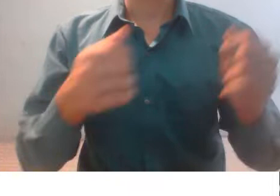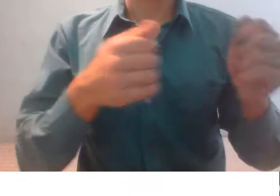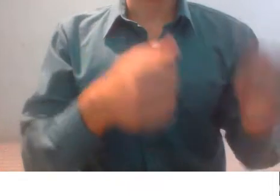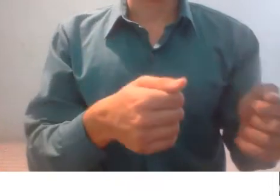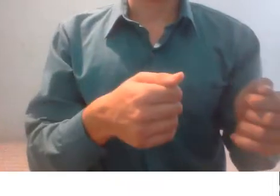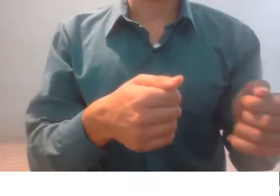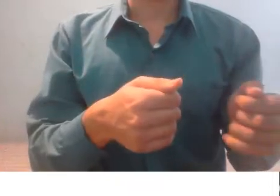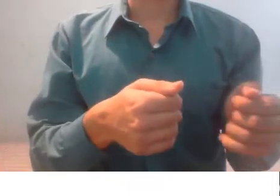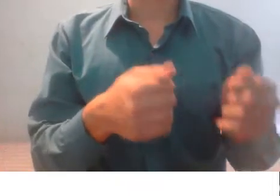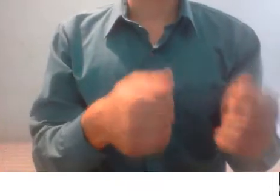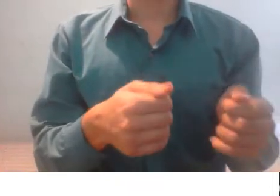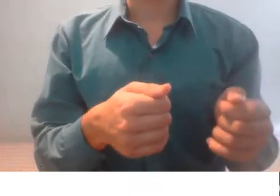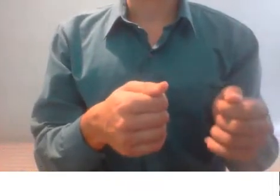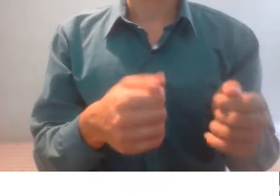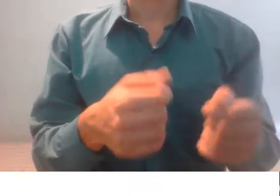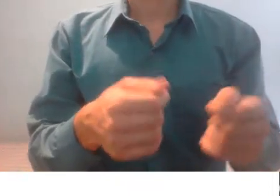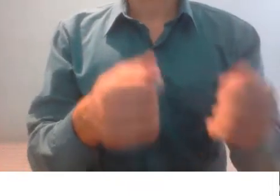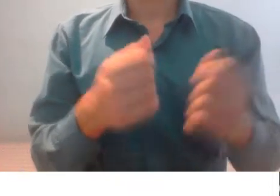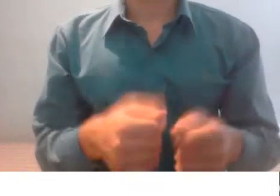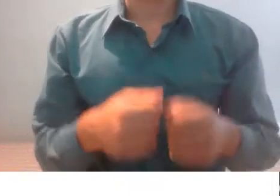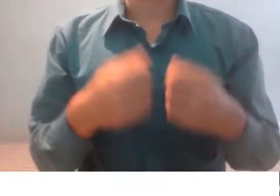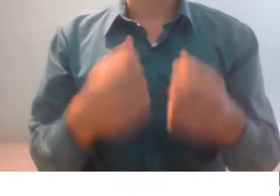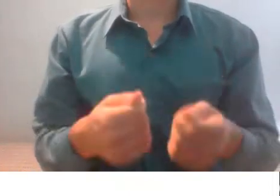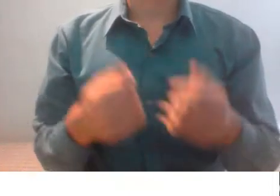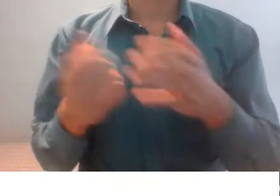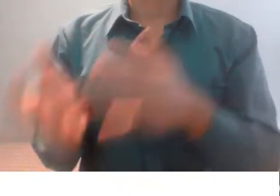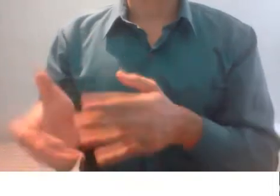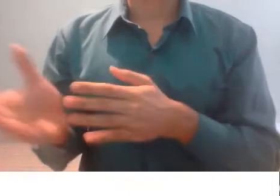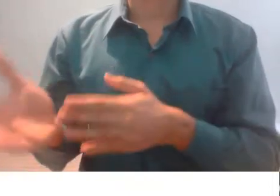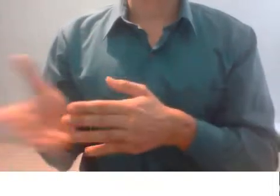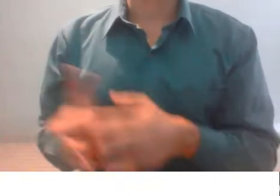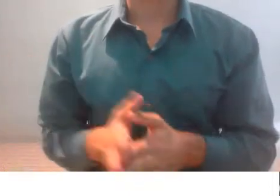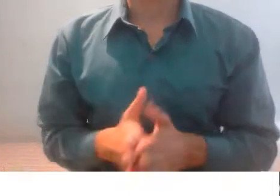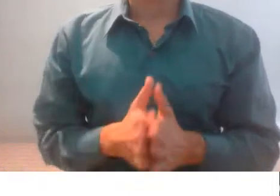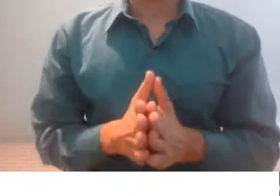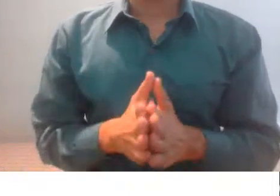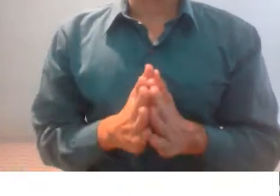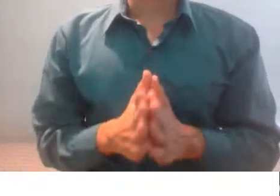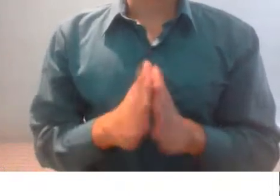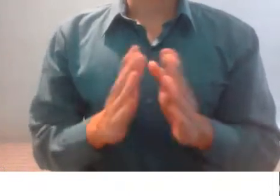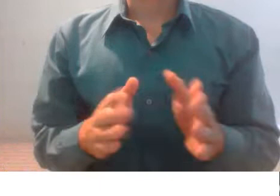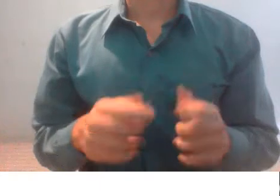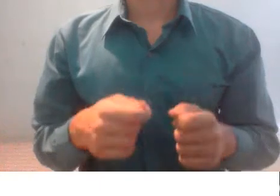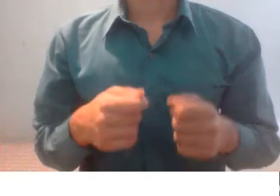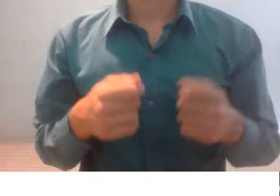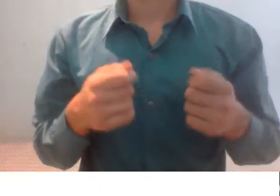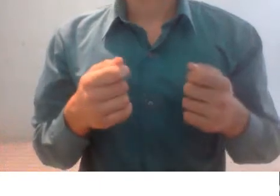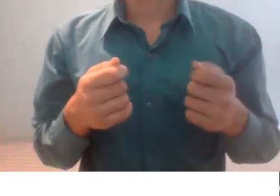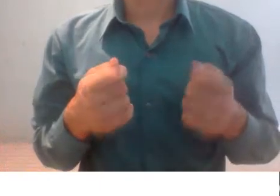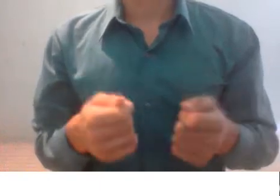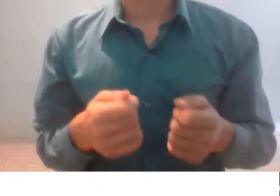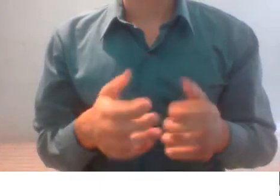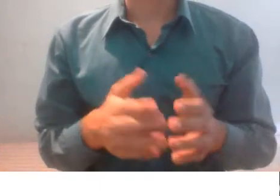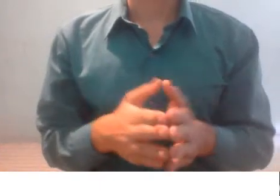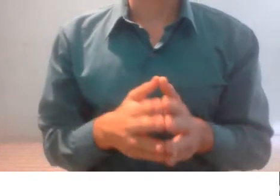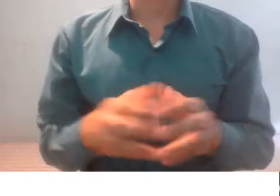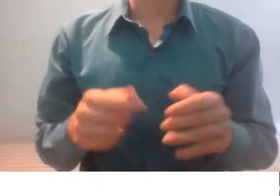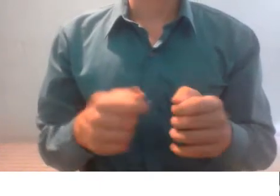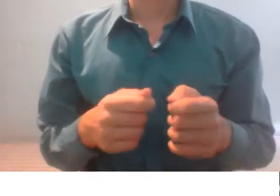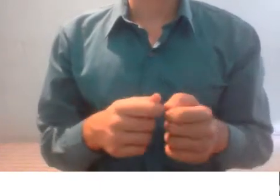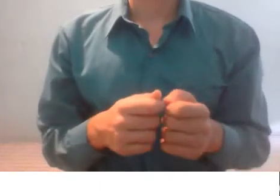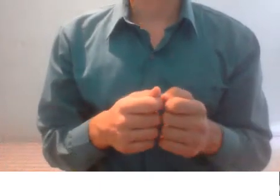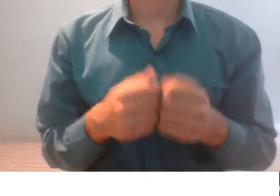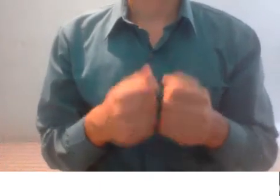para de alguna forma solventar la deuda que tenía con el SAT. Esto no le podemos echar la culpa al SAT. Recordemos